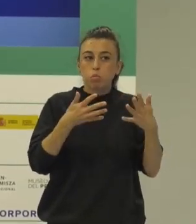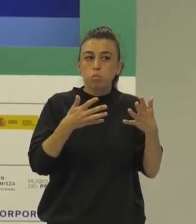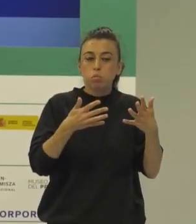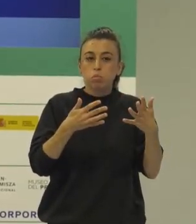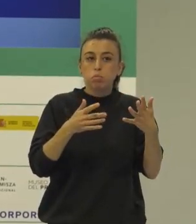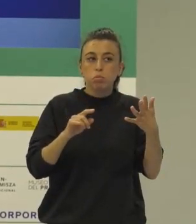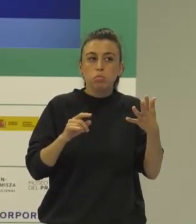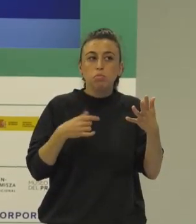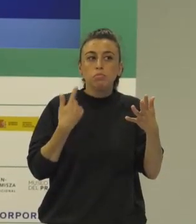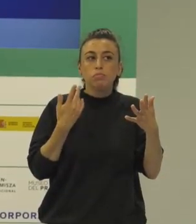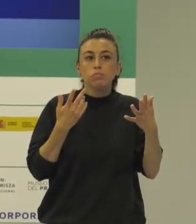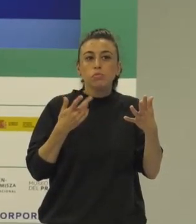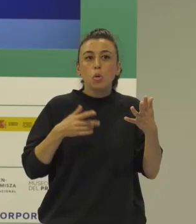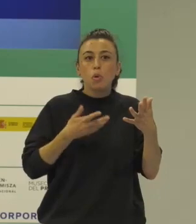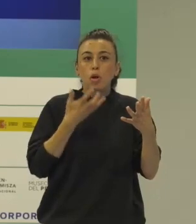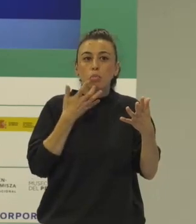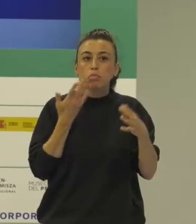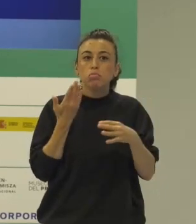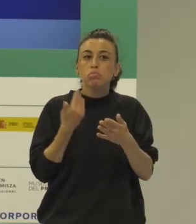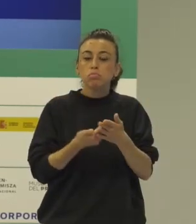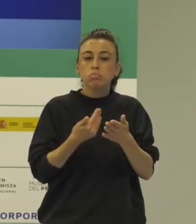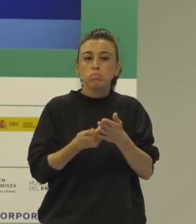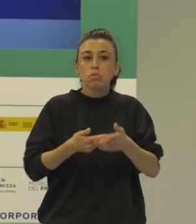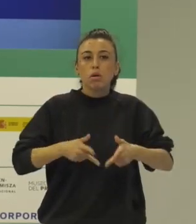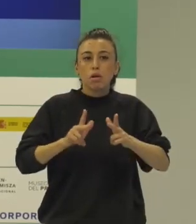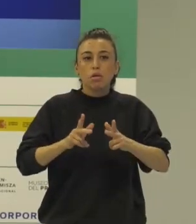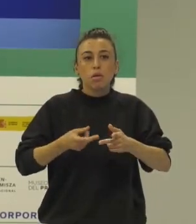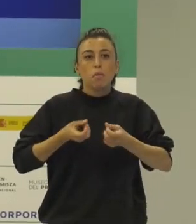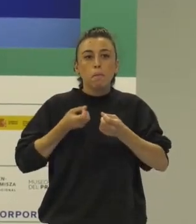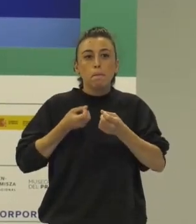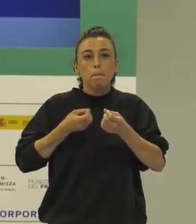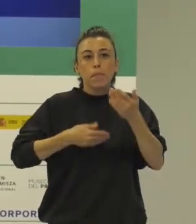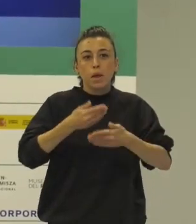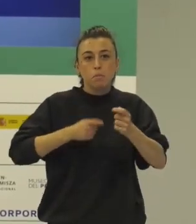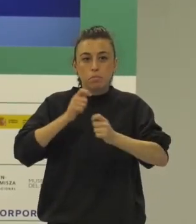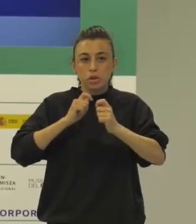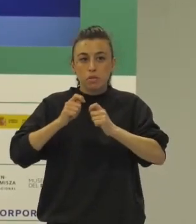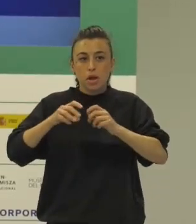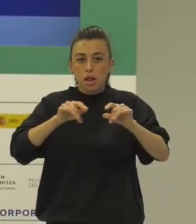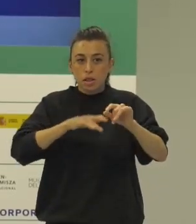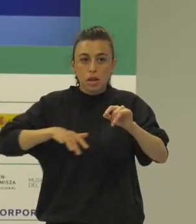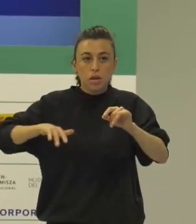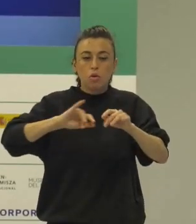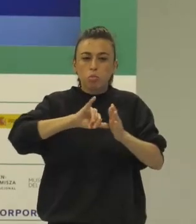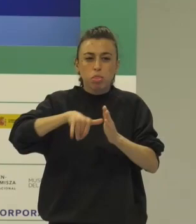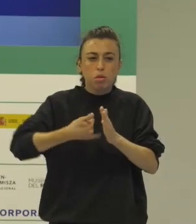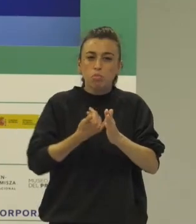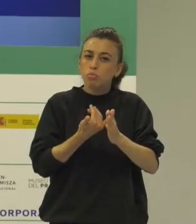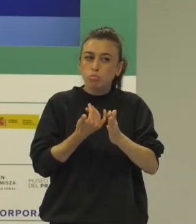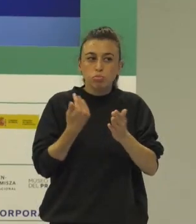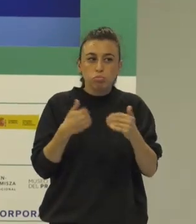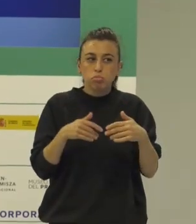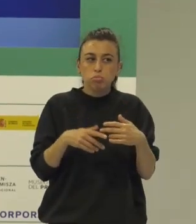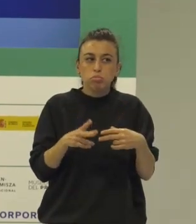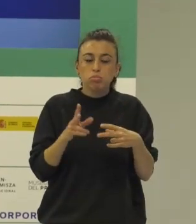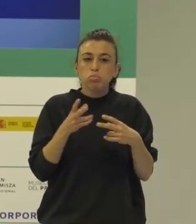en un entorno muy hostil, El Salvador, Guatemala, Honduras, en fin, todos estos países que están en una situación